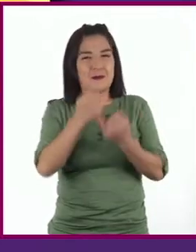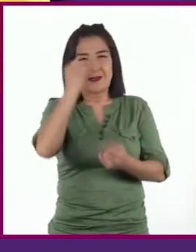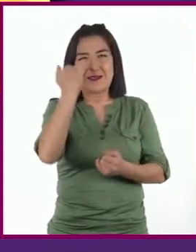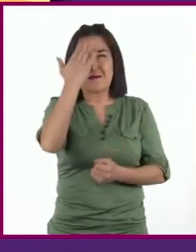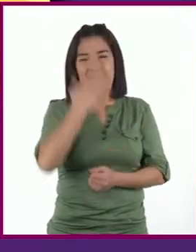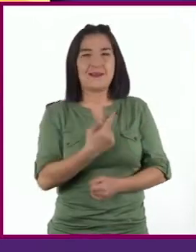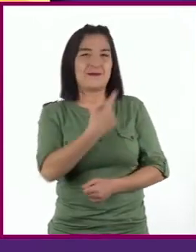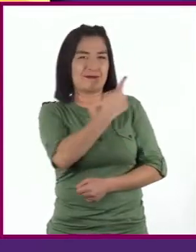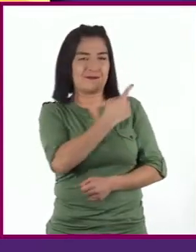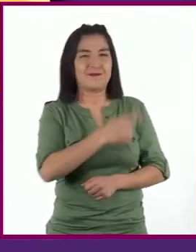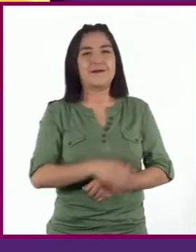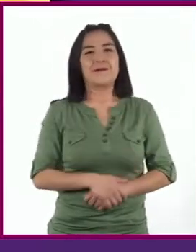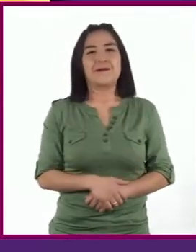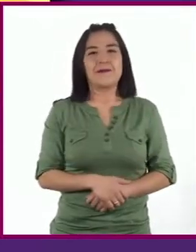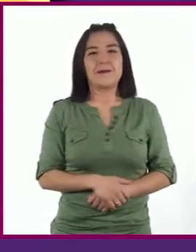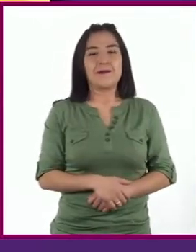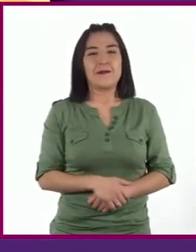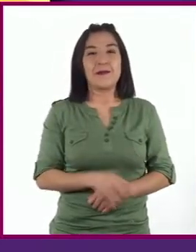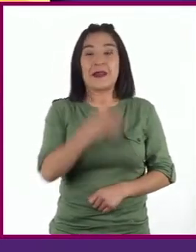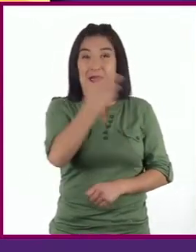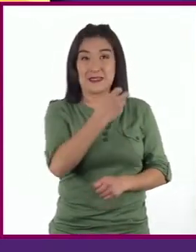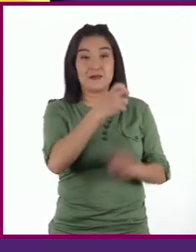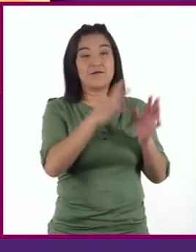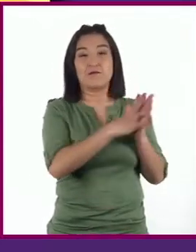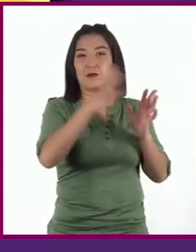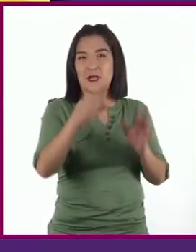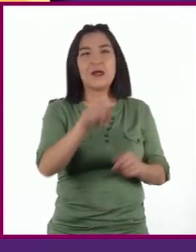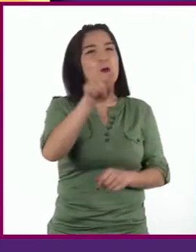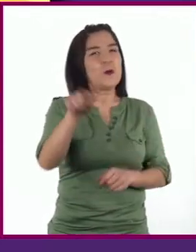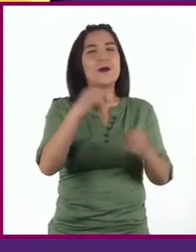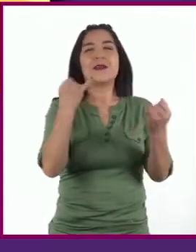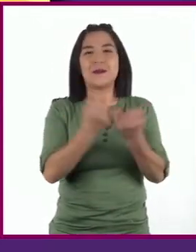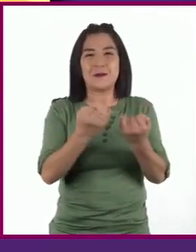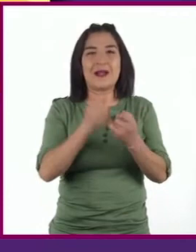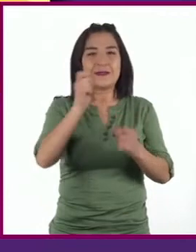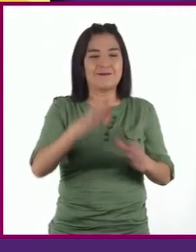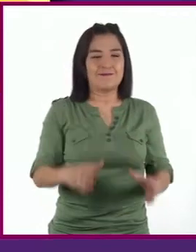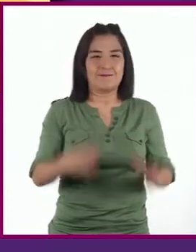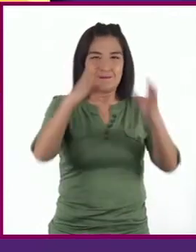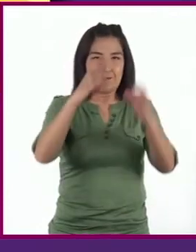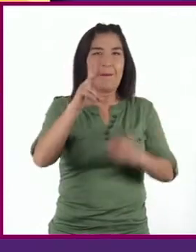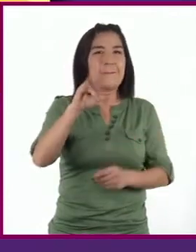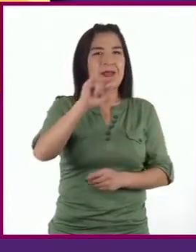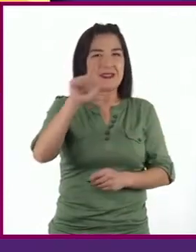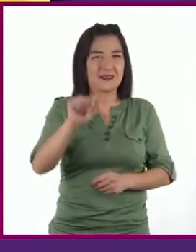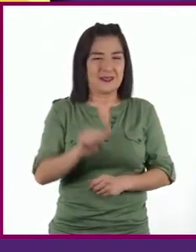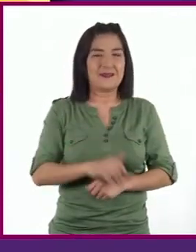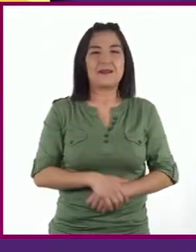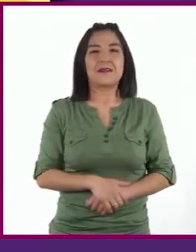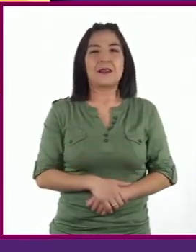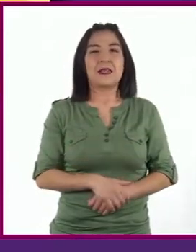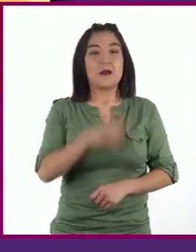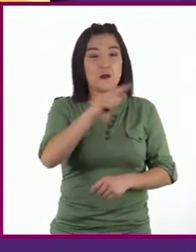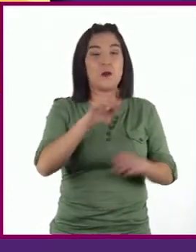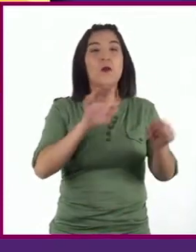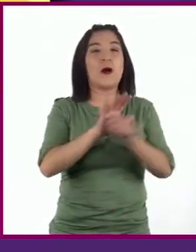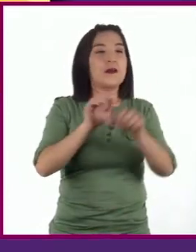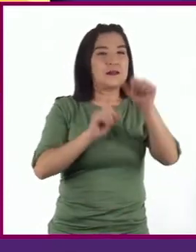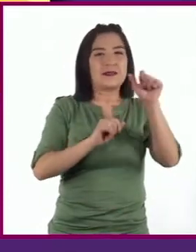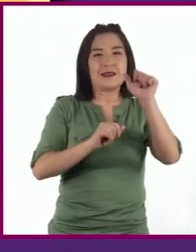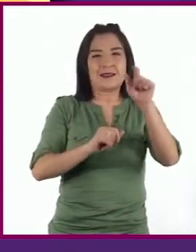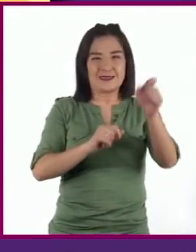imagen. Esta será nuestra Torre de Pisa. El eje de las abscisas simulará el suelo.